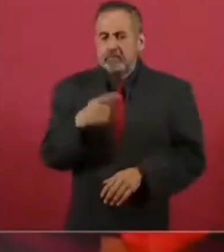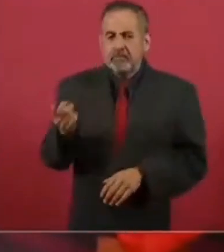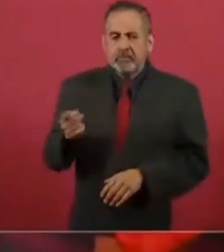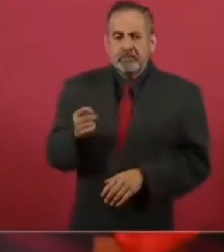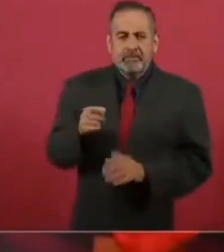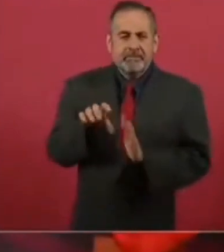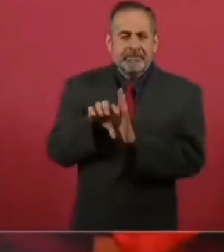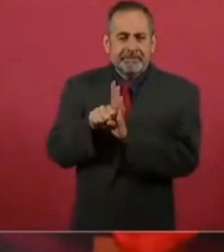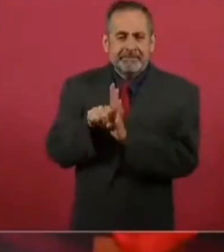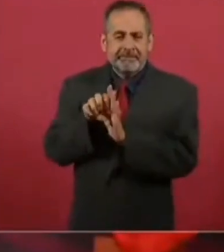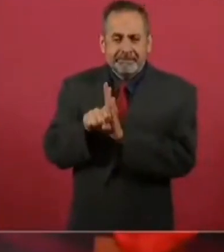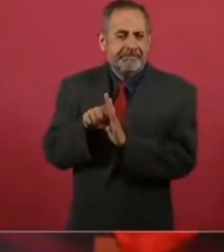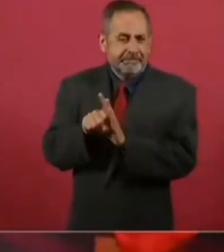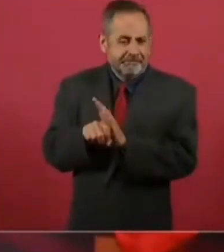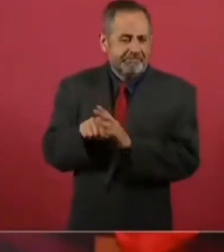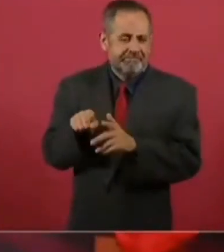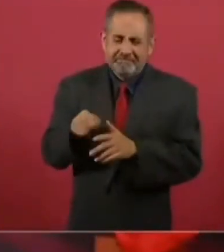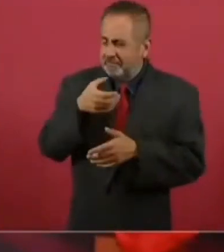Tlaxcalate,